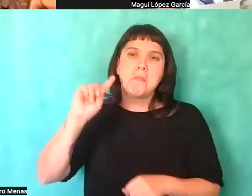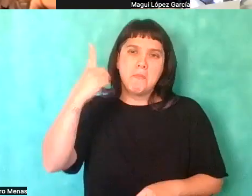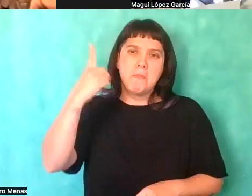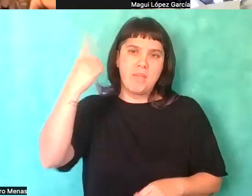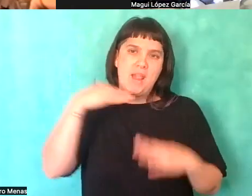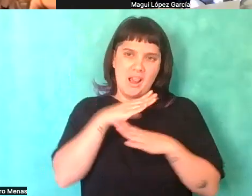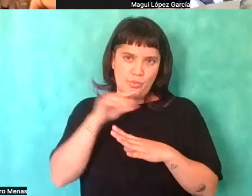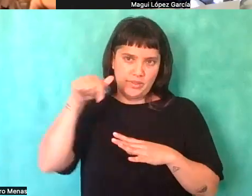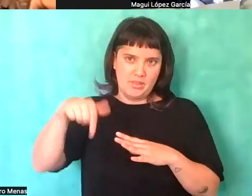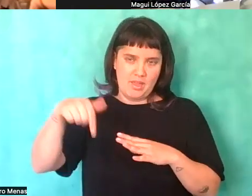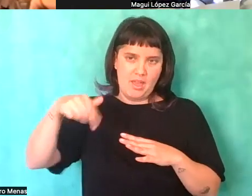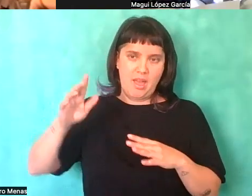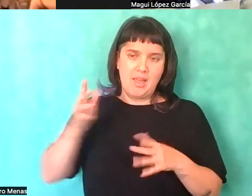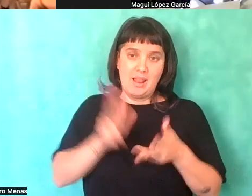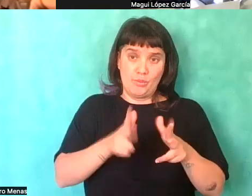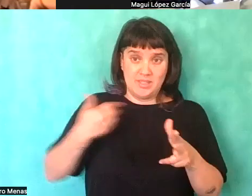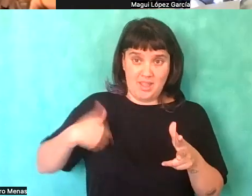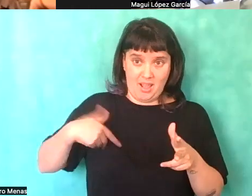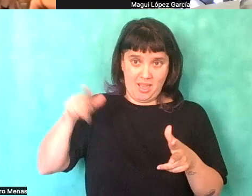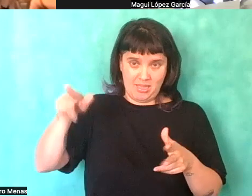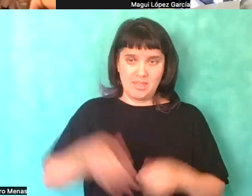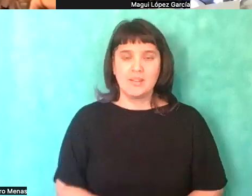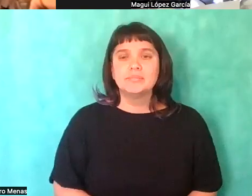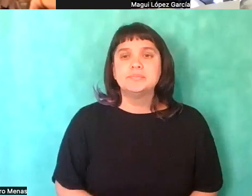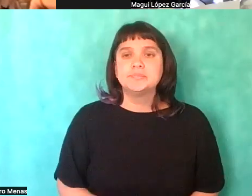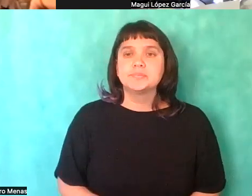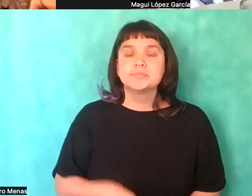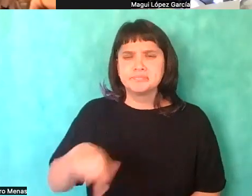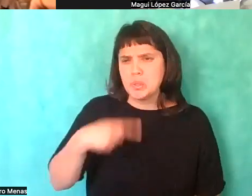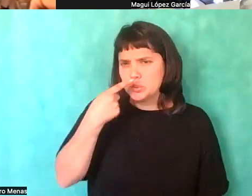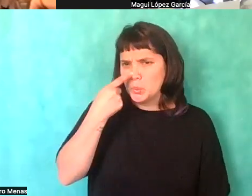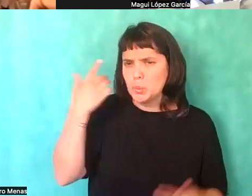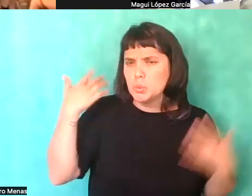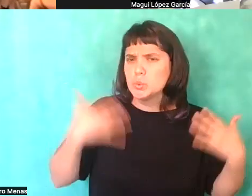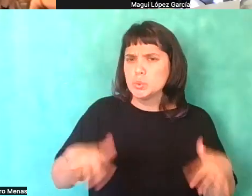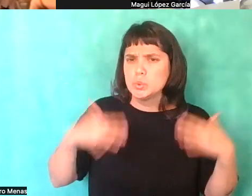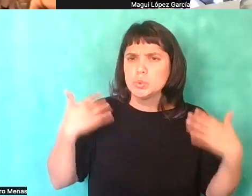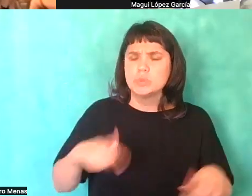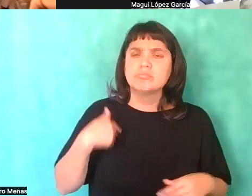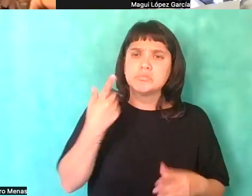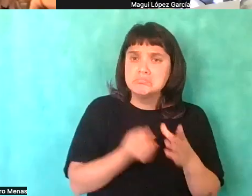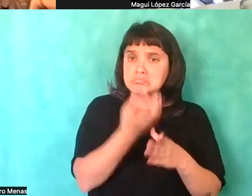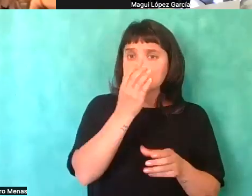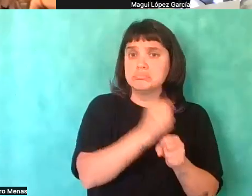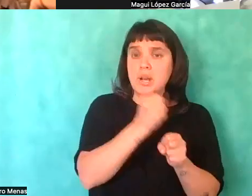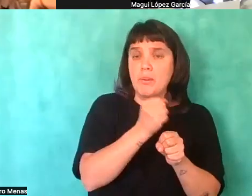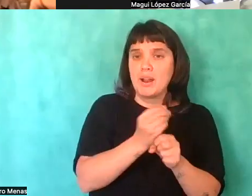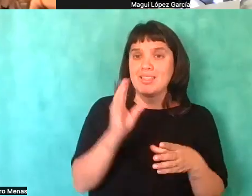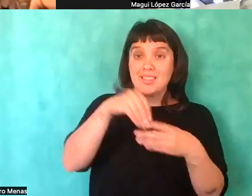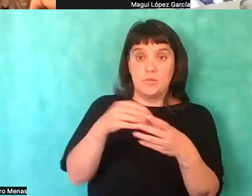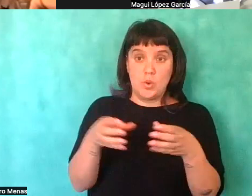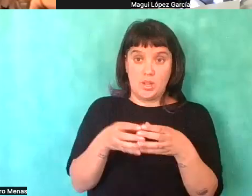estudios lingüísticos de la lengua de señas argentina, y bueno, me interesó muchísimo, y empecé a trabajar en su equipo de